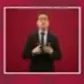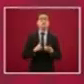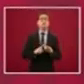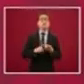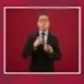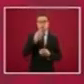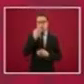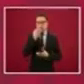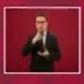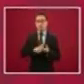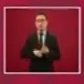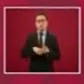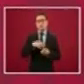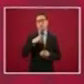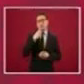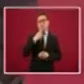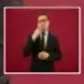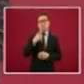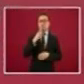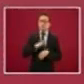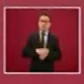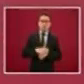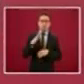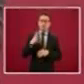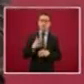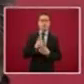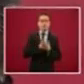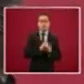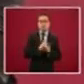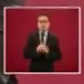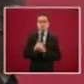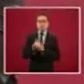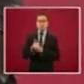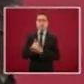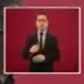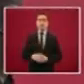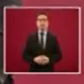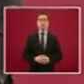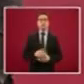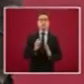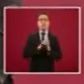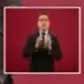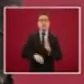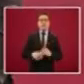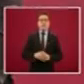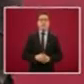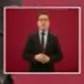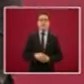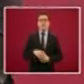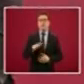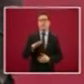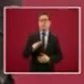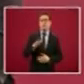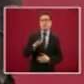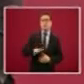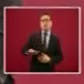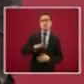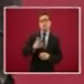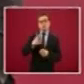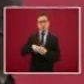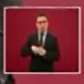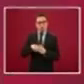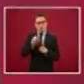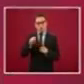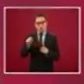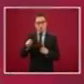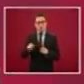prácticamente se consumió la mitad. Hoy quedan poco más de 160 mil millones de pesos. ¿Cuánto era originalmente lo